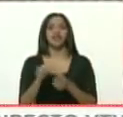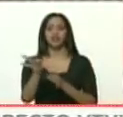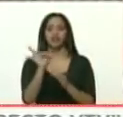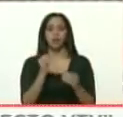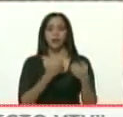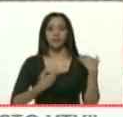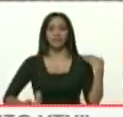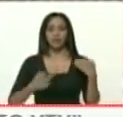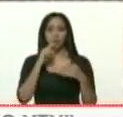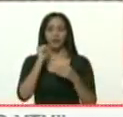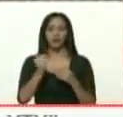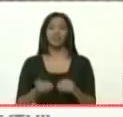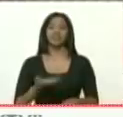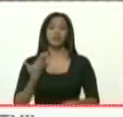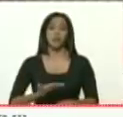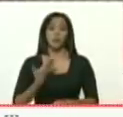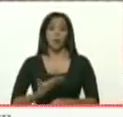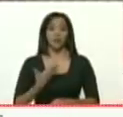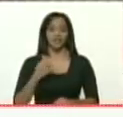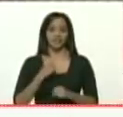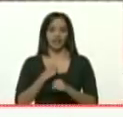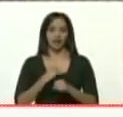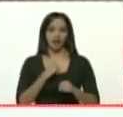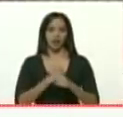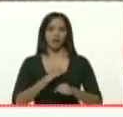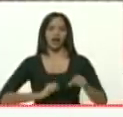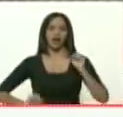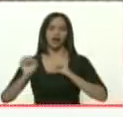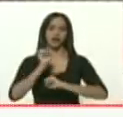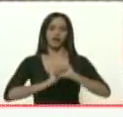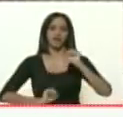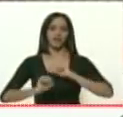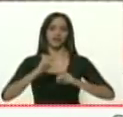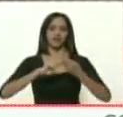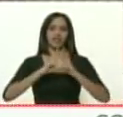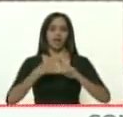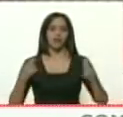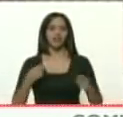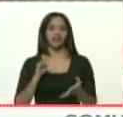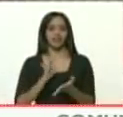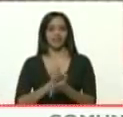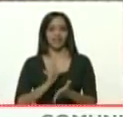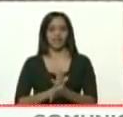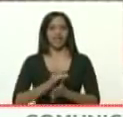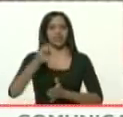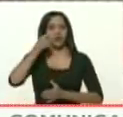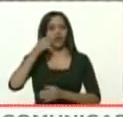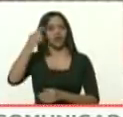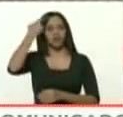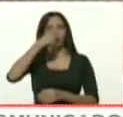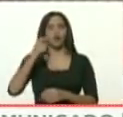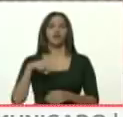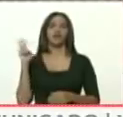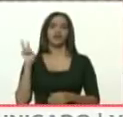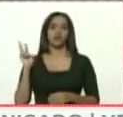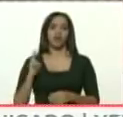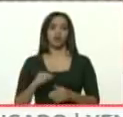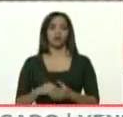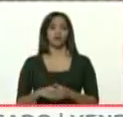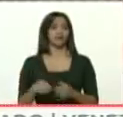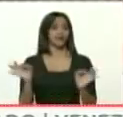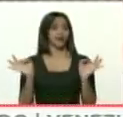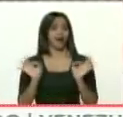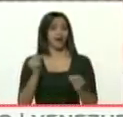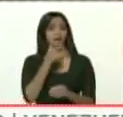Nicolás Maduro para esta importante labor para la defensa de la paz, de la tranquilidad, de la seguridad del pueblo venezolano. Nada